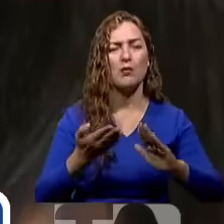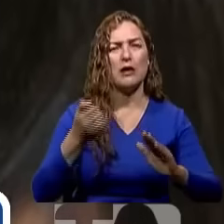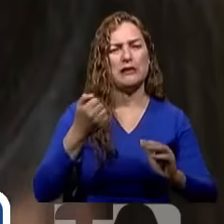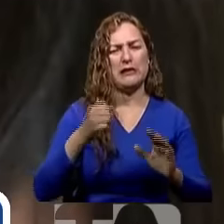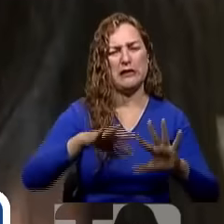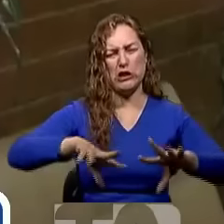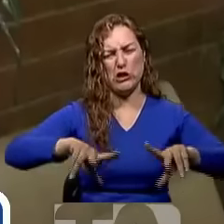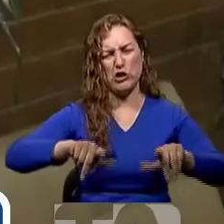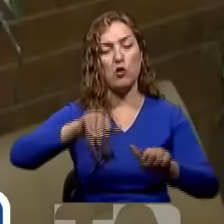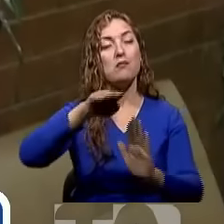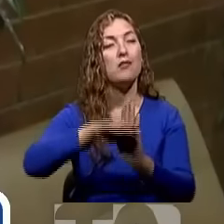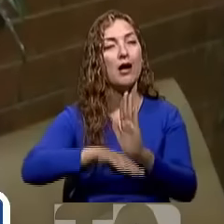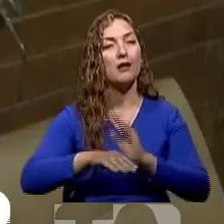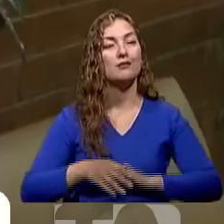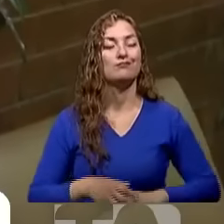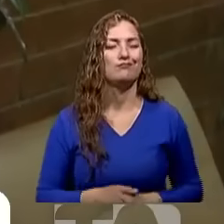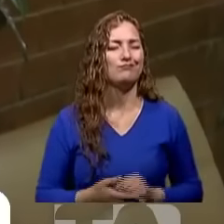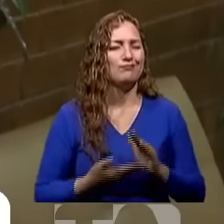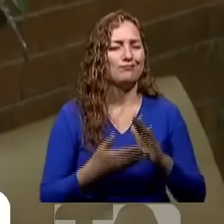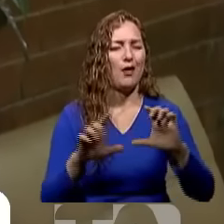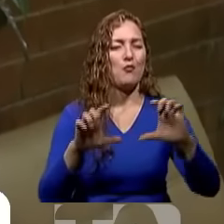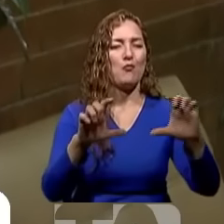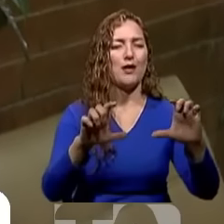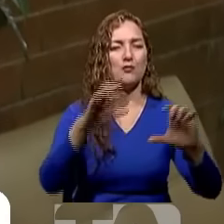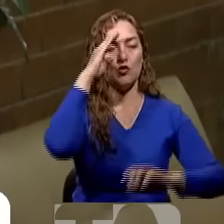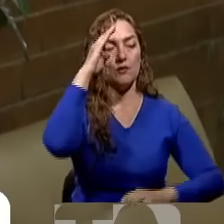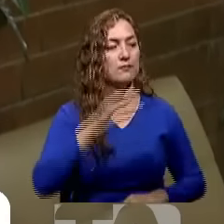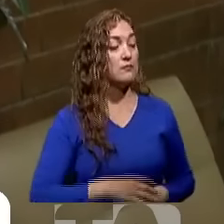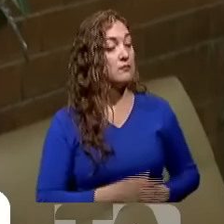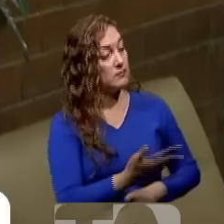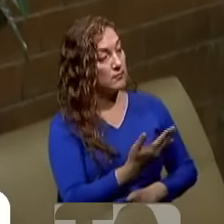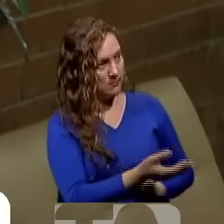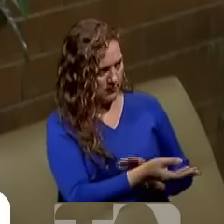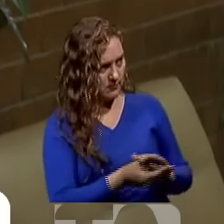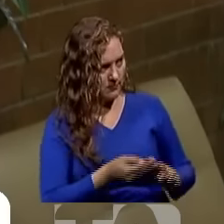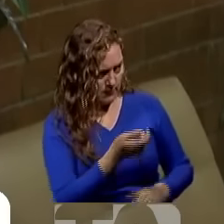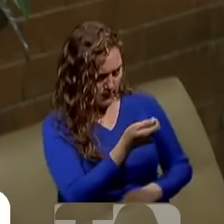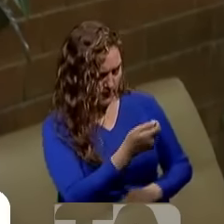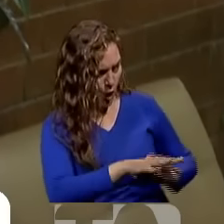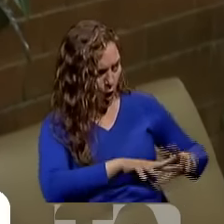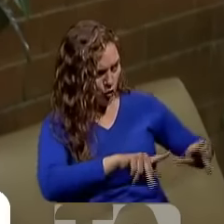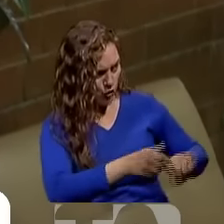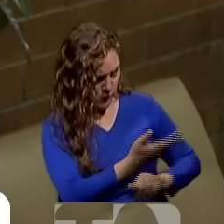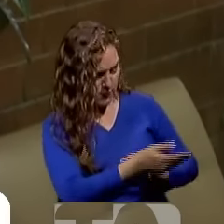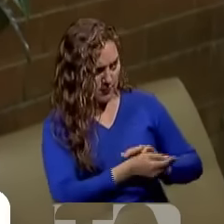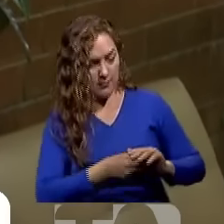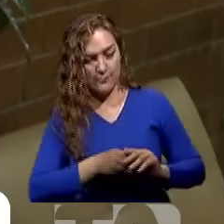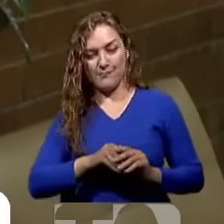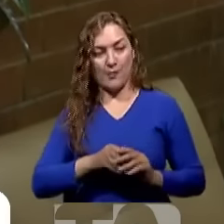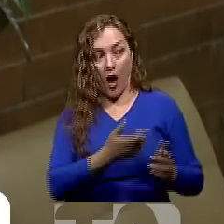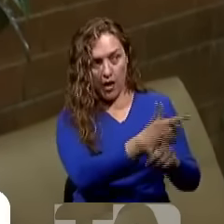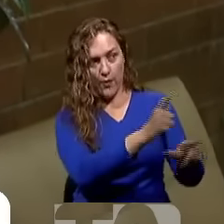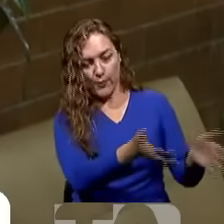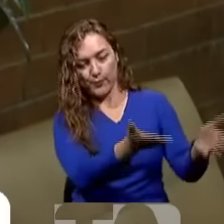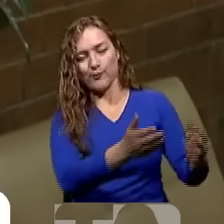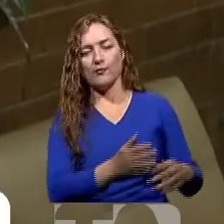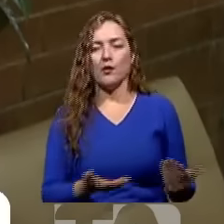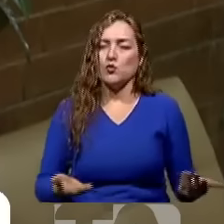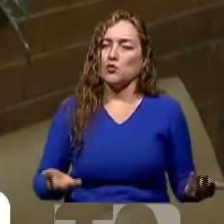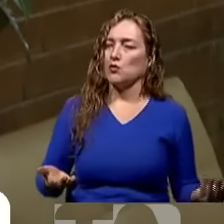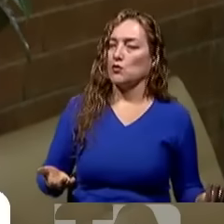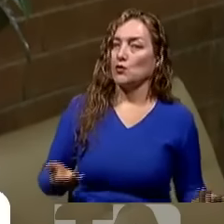actos de corrupción. El tema del pico y placa se ha prestado en muchos momentos para posibles hechos de corrupción. Entonces, ahora que podamos tratar